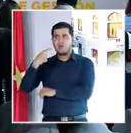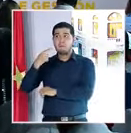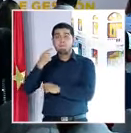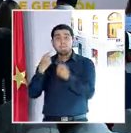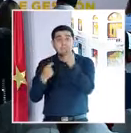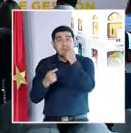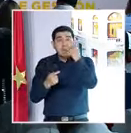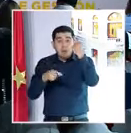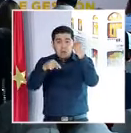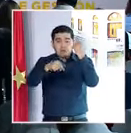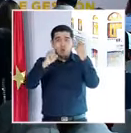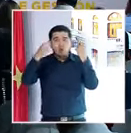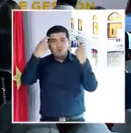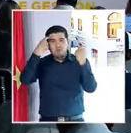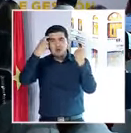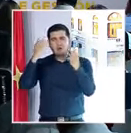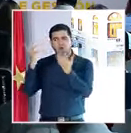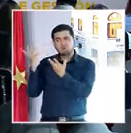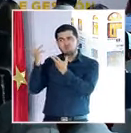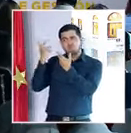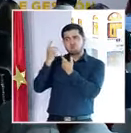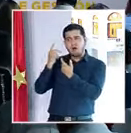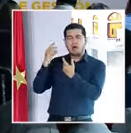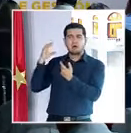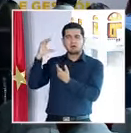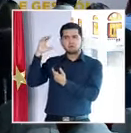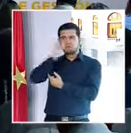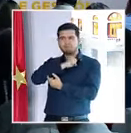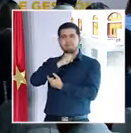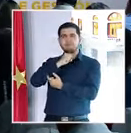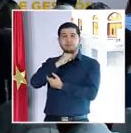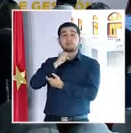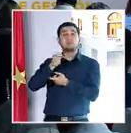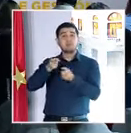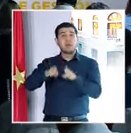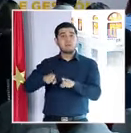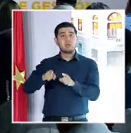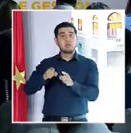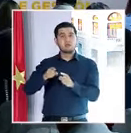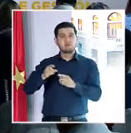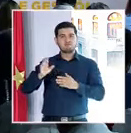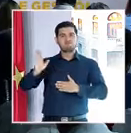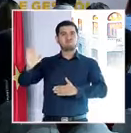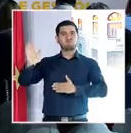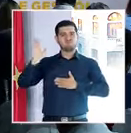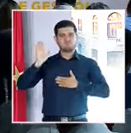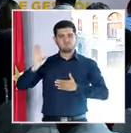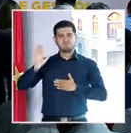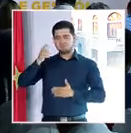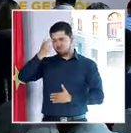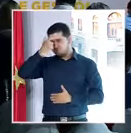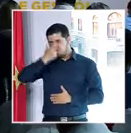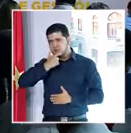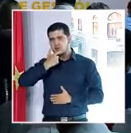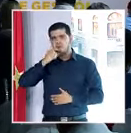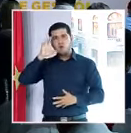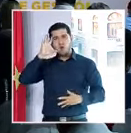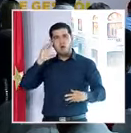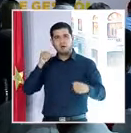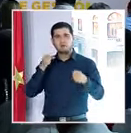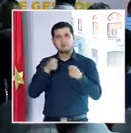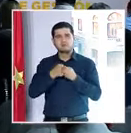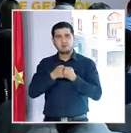sino que se atrevía a suscribir de manera seria un acuerdo que además de